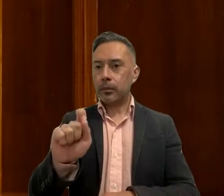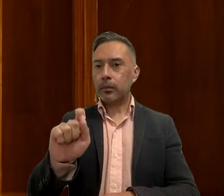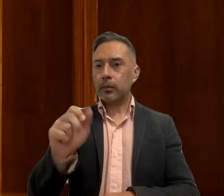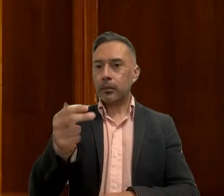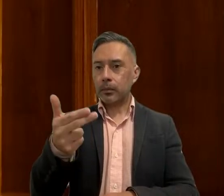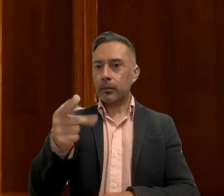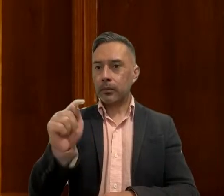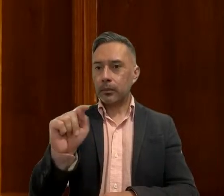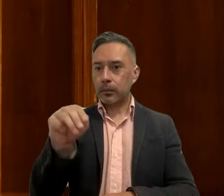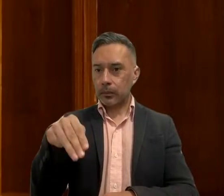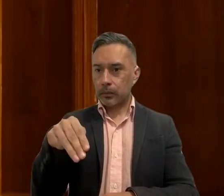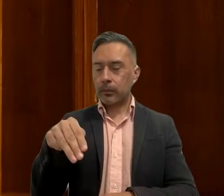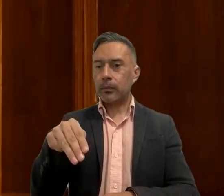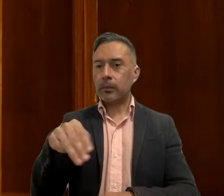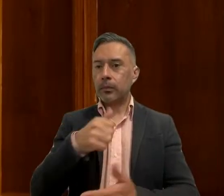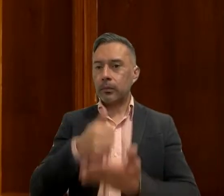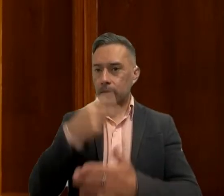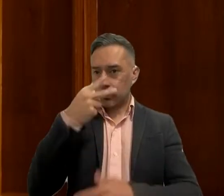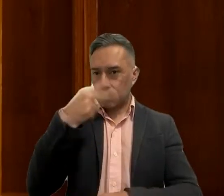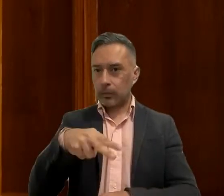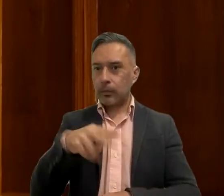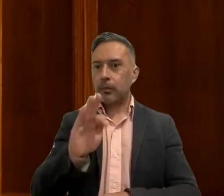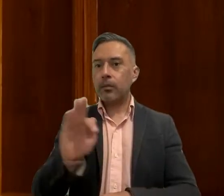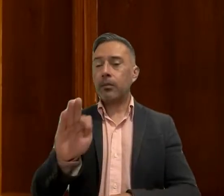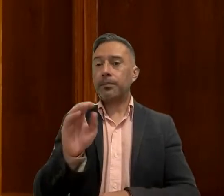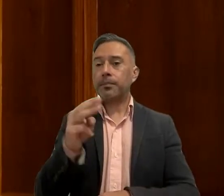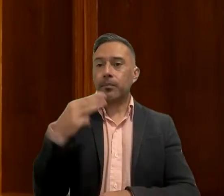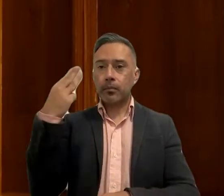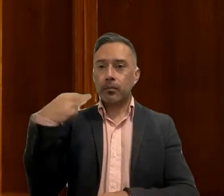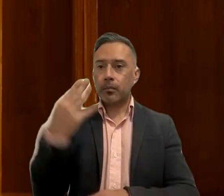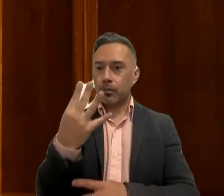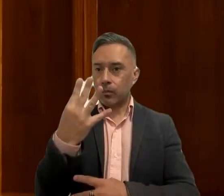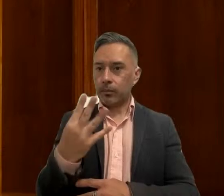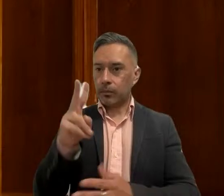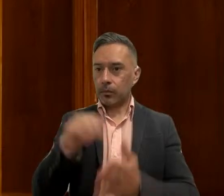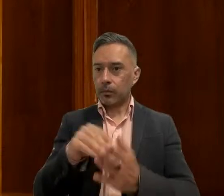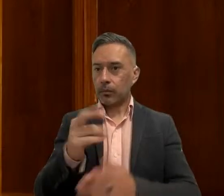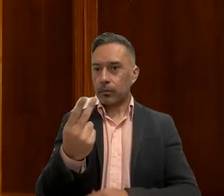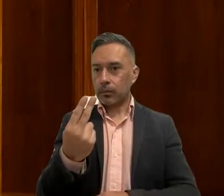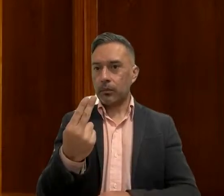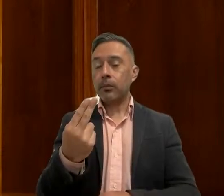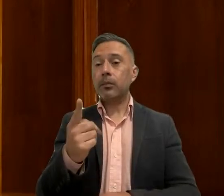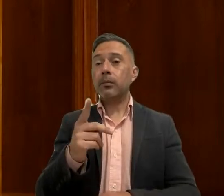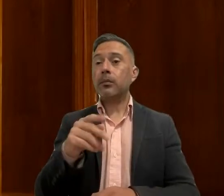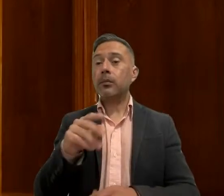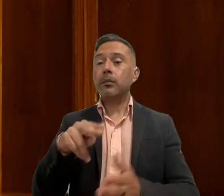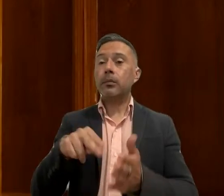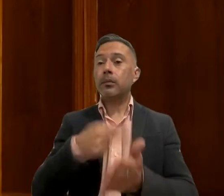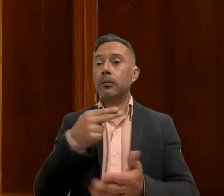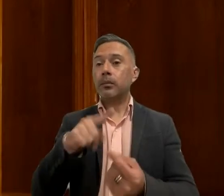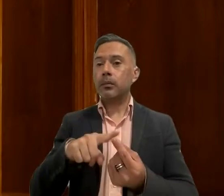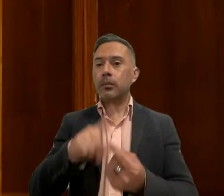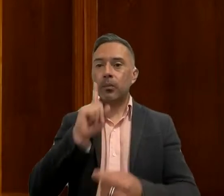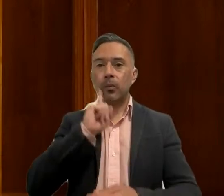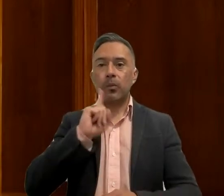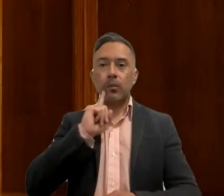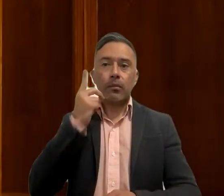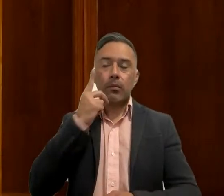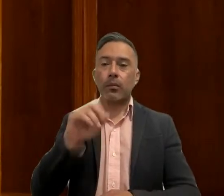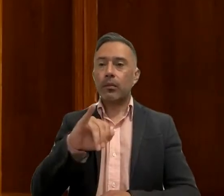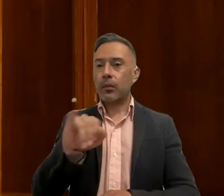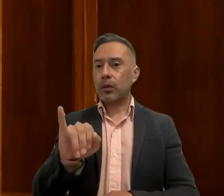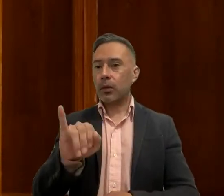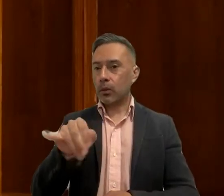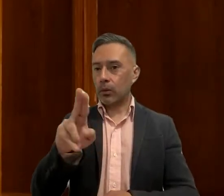SLE.htm, Ciudad de México, a 4 de marzo de 2025, firma diputada Julieta Villalpando